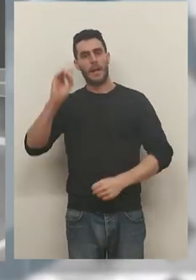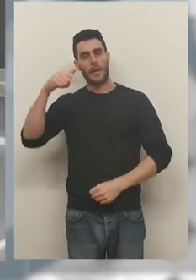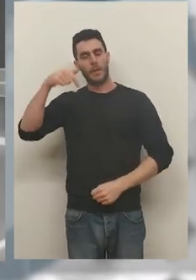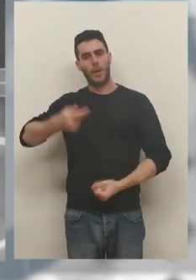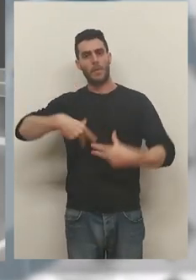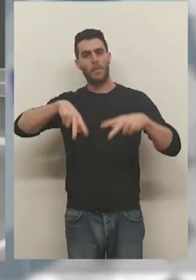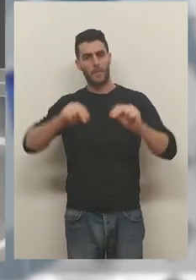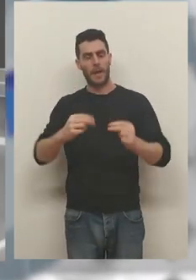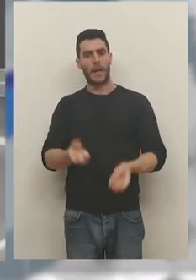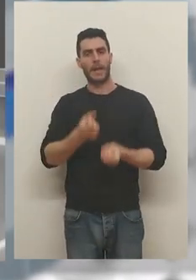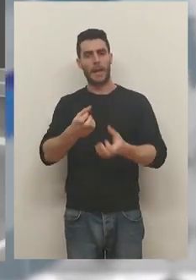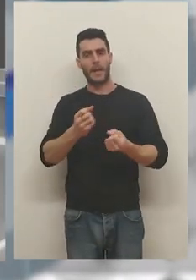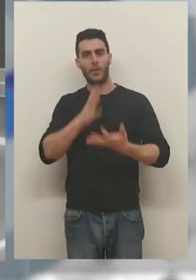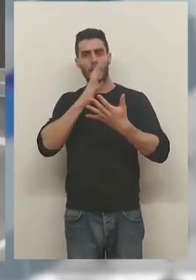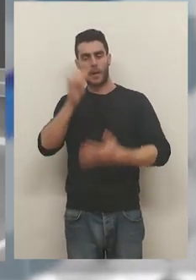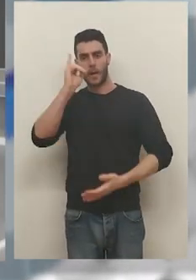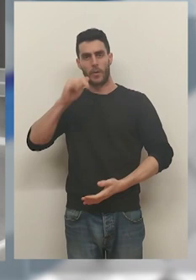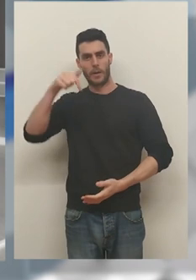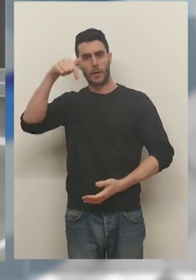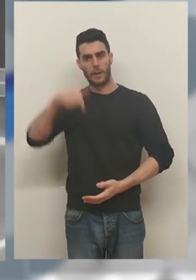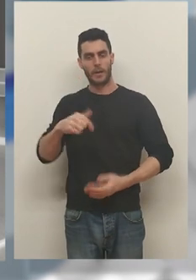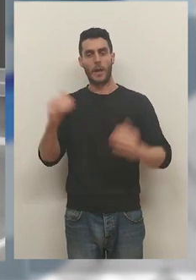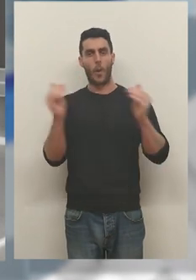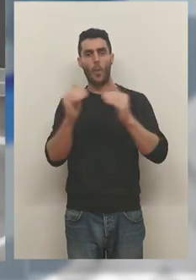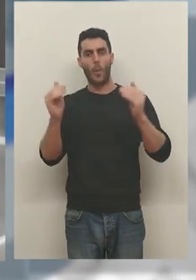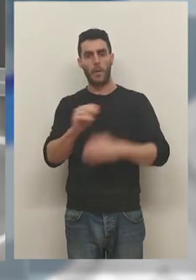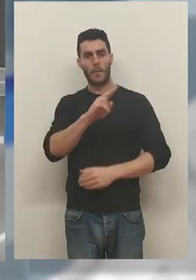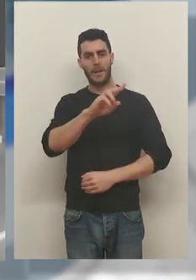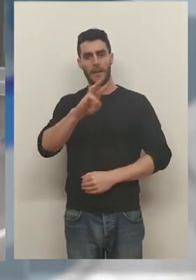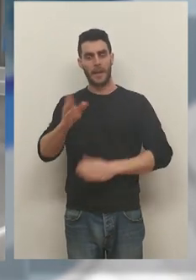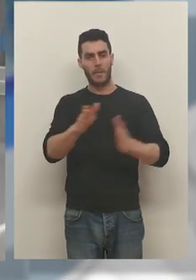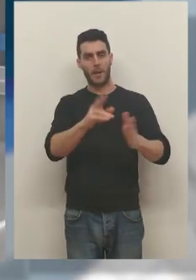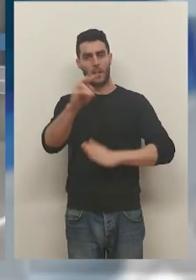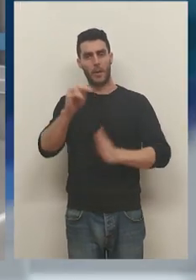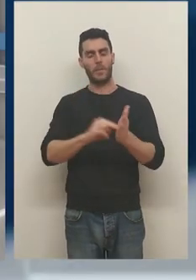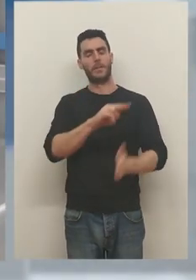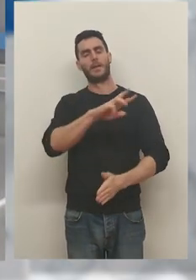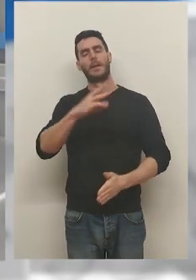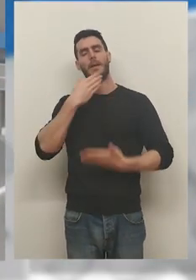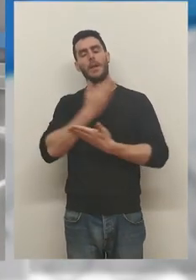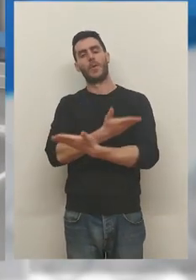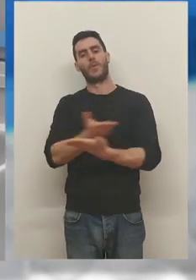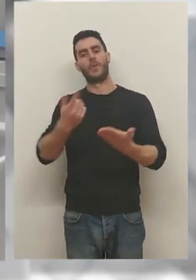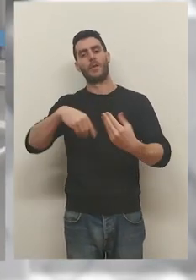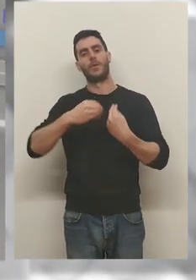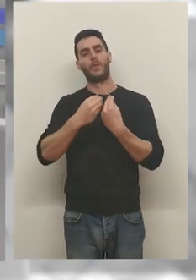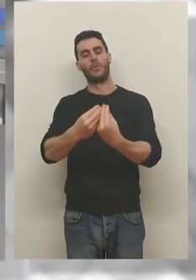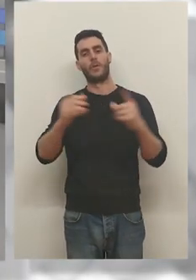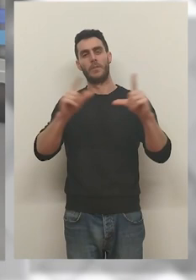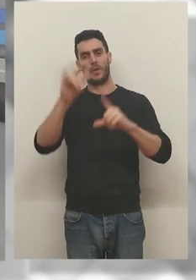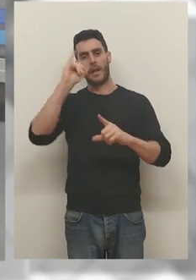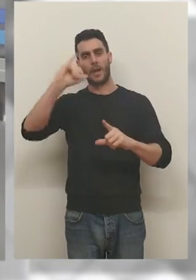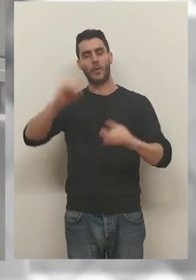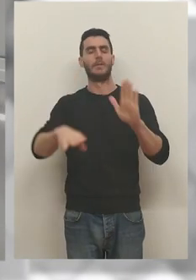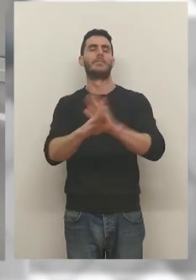gran iniciativa ponemos hoy Punto Final al relato informativo de la actualidad riojana en este jueves 23 de marzo de 2023 gracias por su confianza